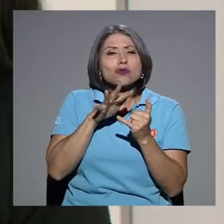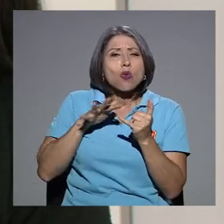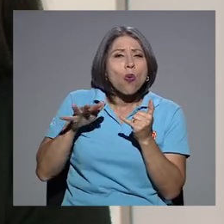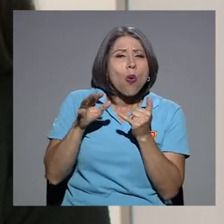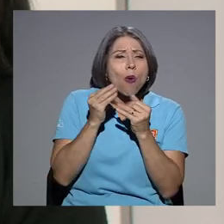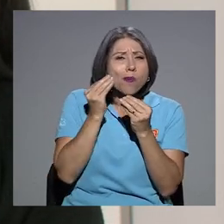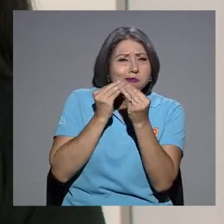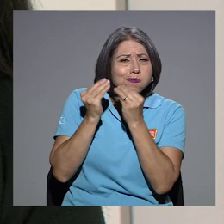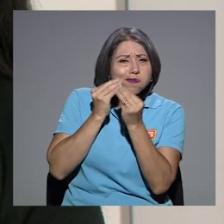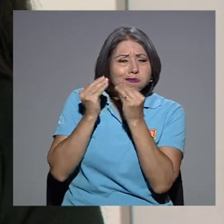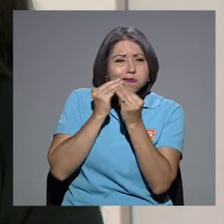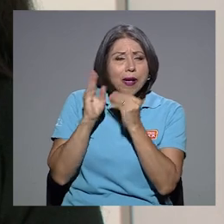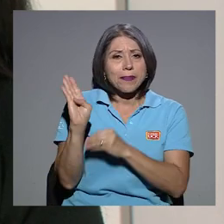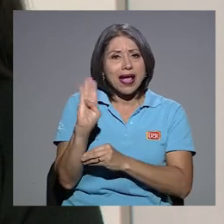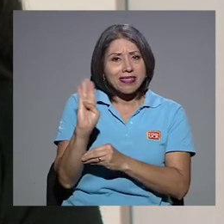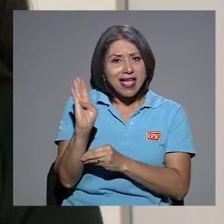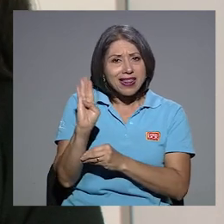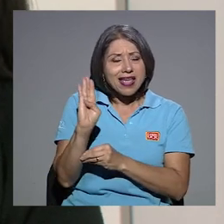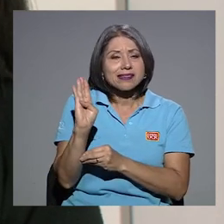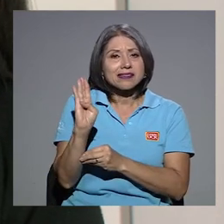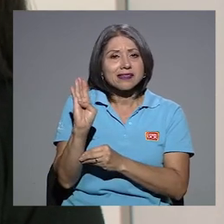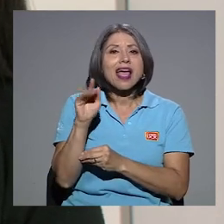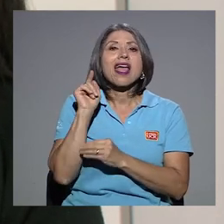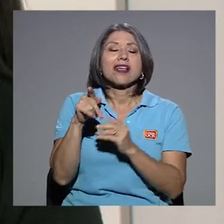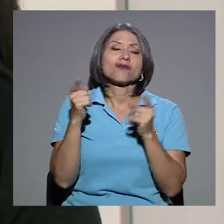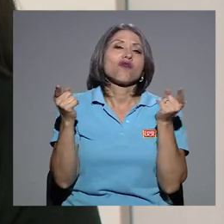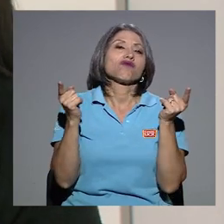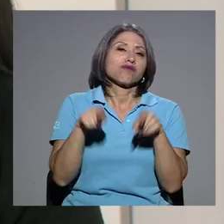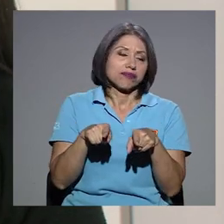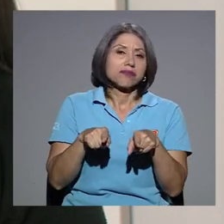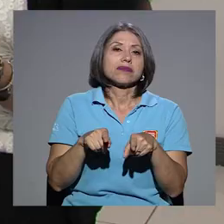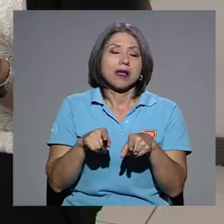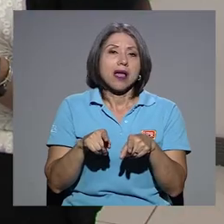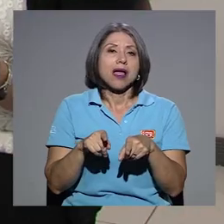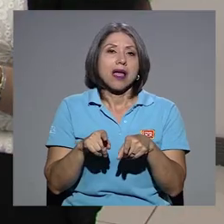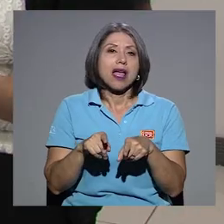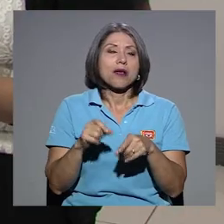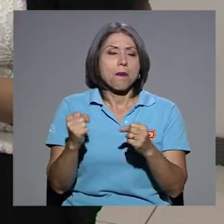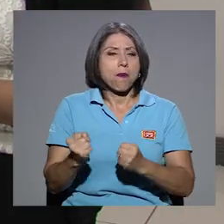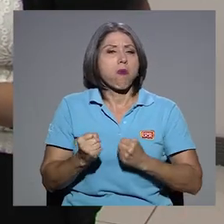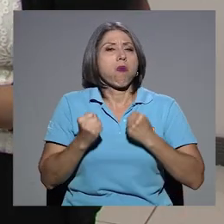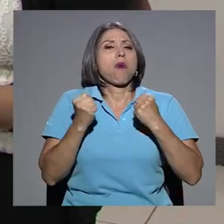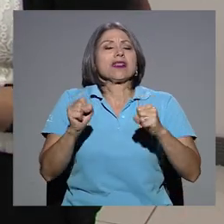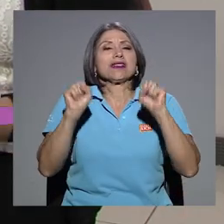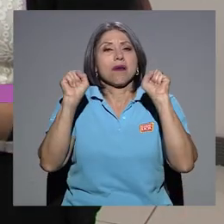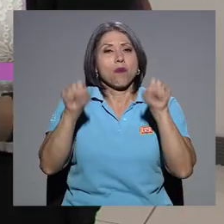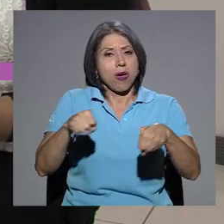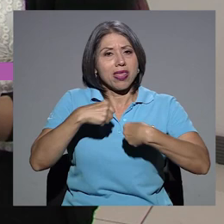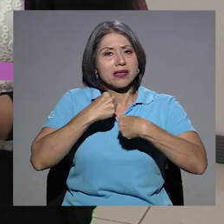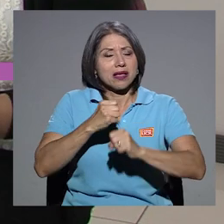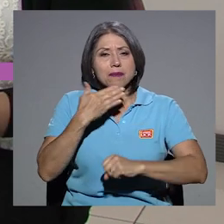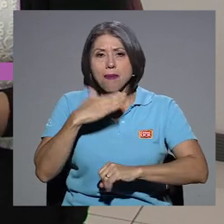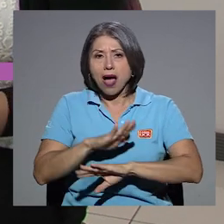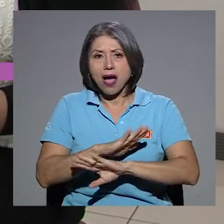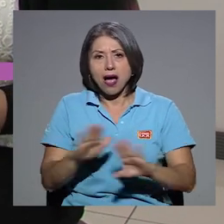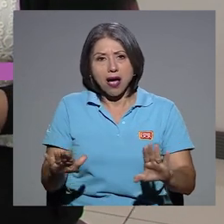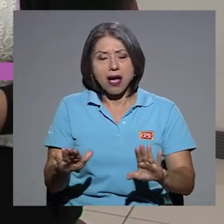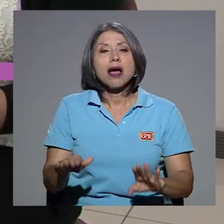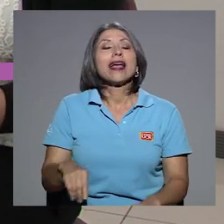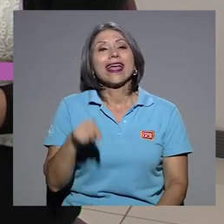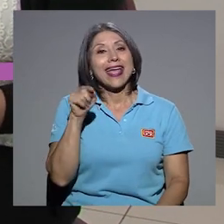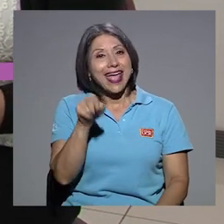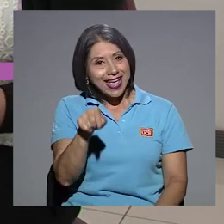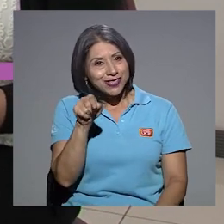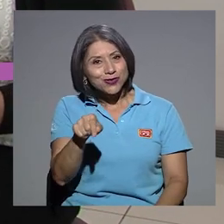esas uniones que forman las bacterias entre sí, es lo que les va dando ese potencial de hacernos daño.